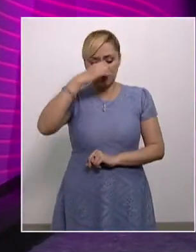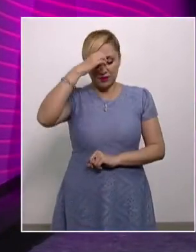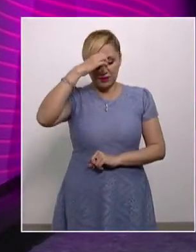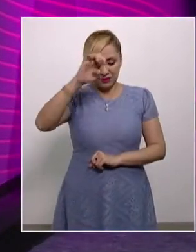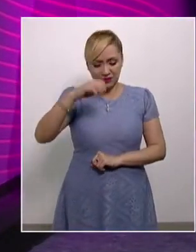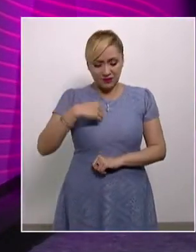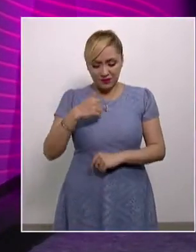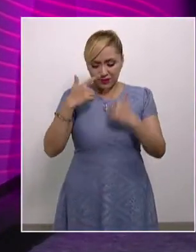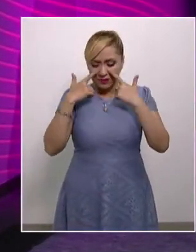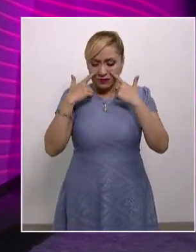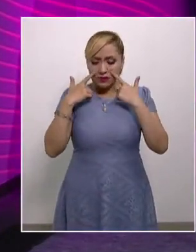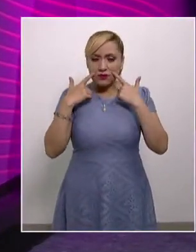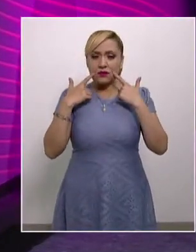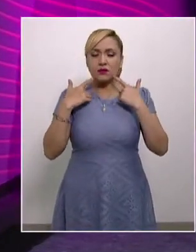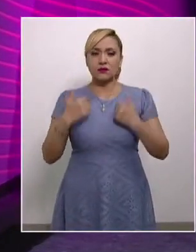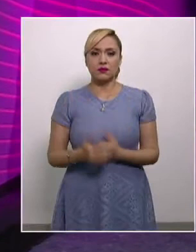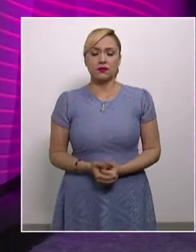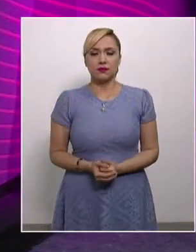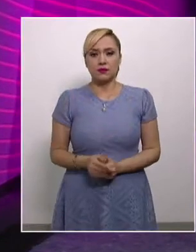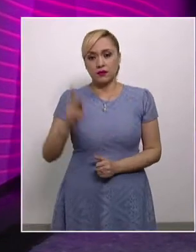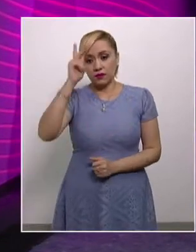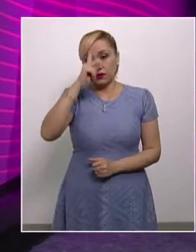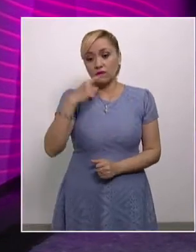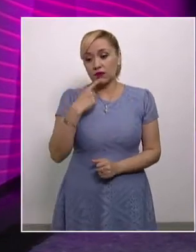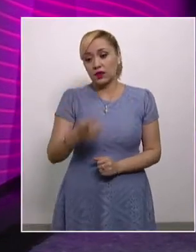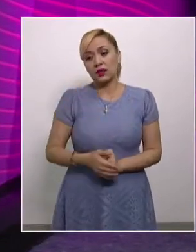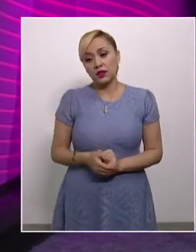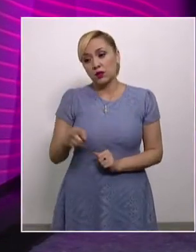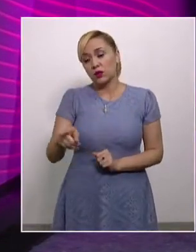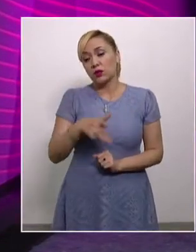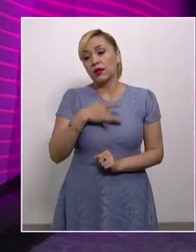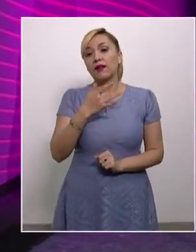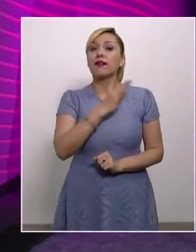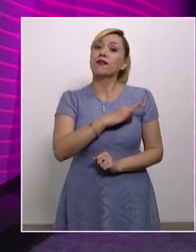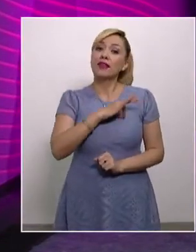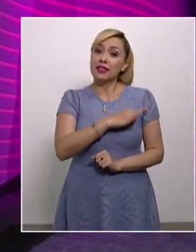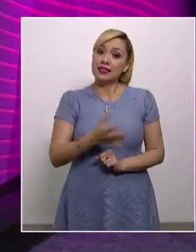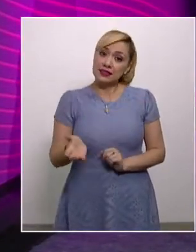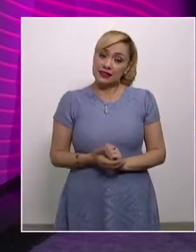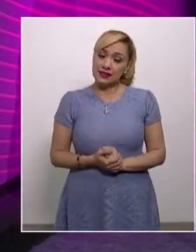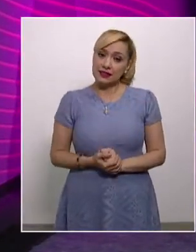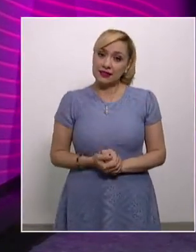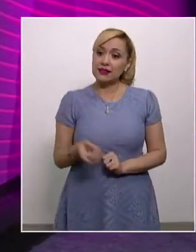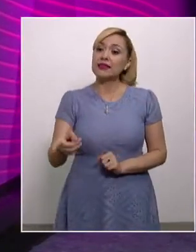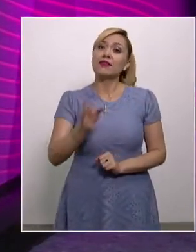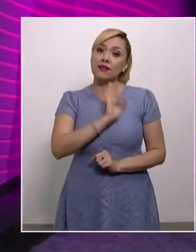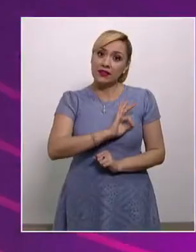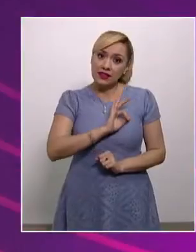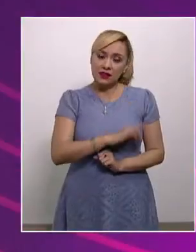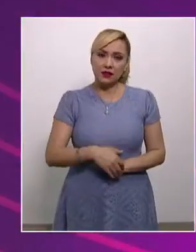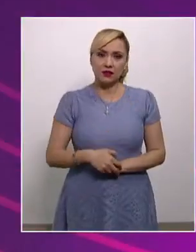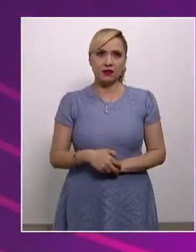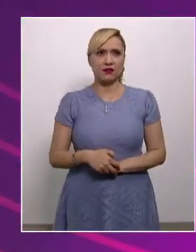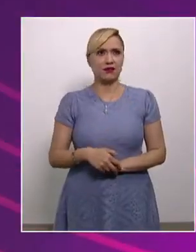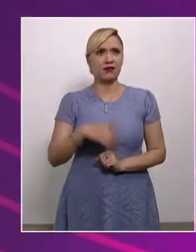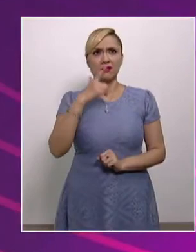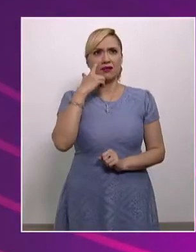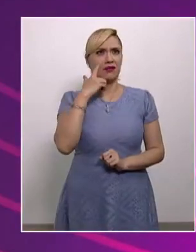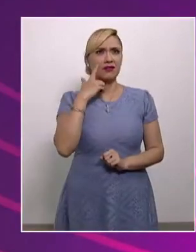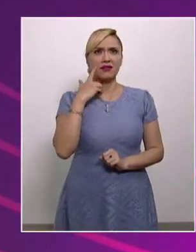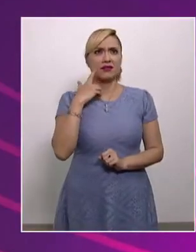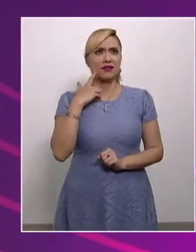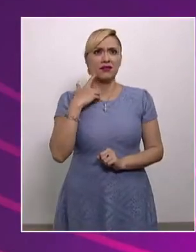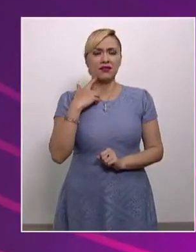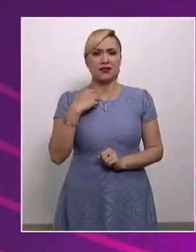lo que sentía, y le dice a nuestro psicólogo, es que lo que estás sintiendo es que te sientes feliz. Eso que tú me estás describiendo es felicidad, y ella lloraba porque no sabía qué era